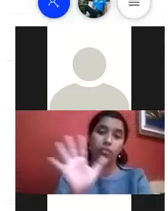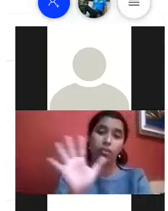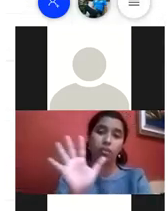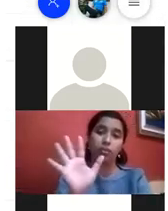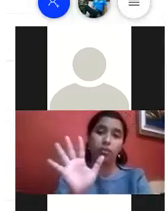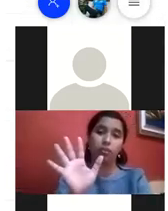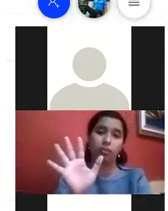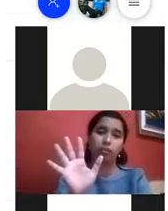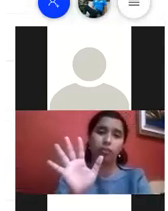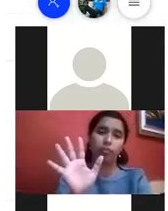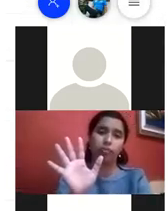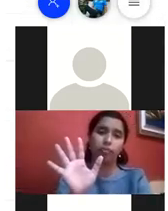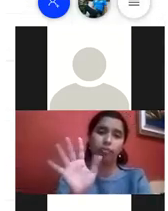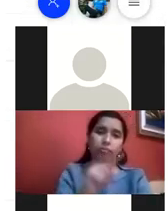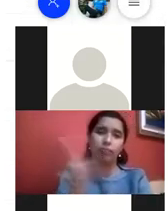Entonces, Z de